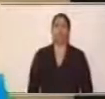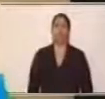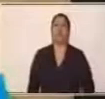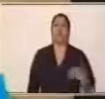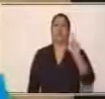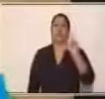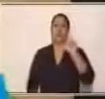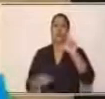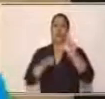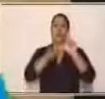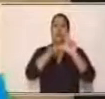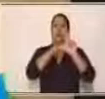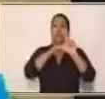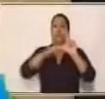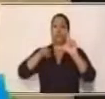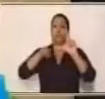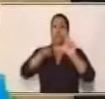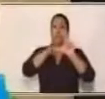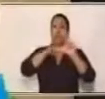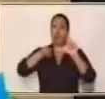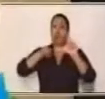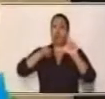lado inicial.